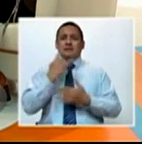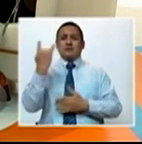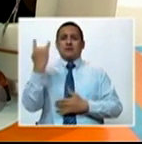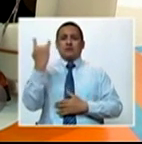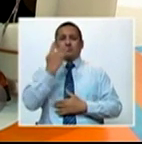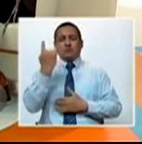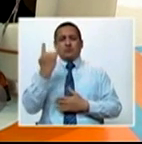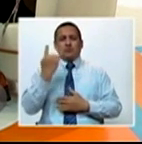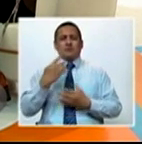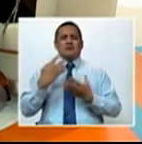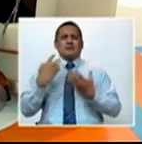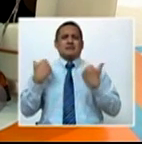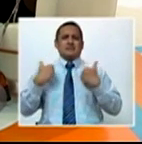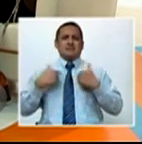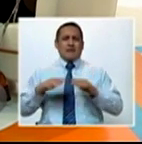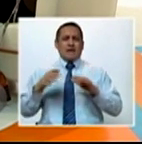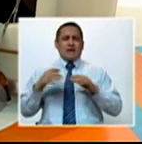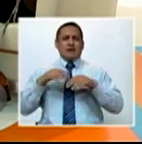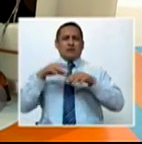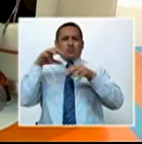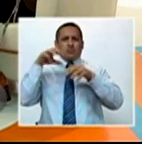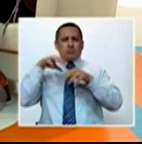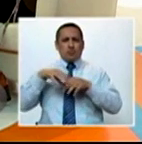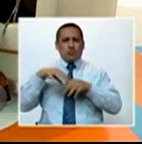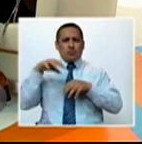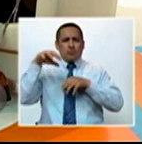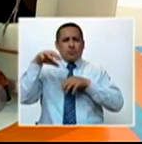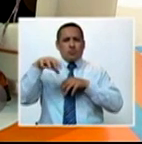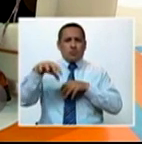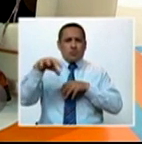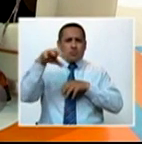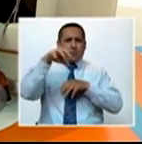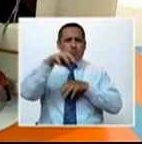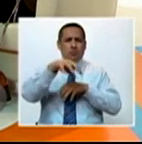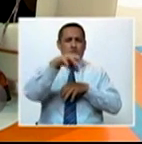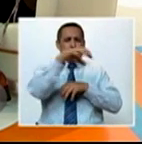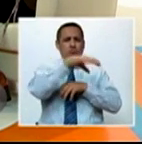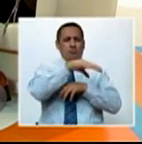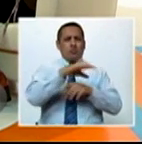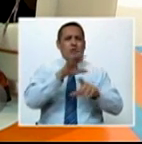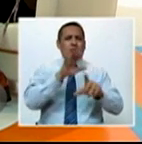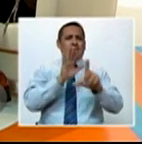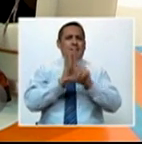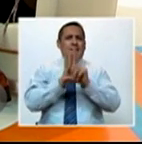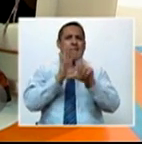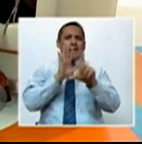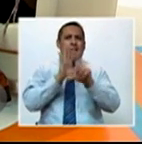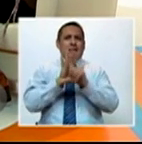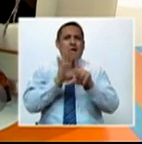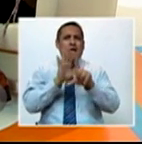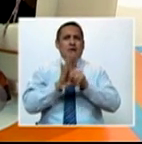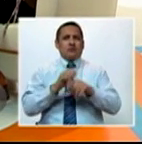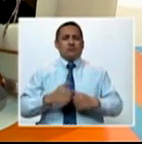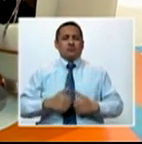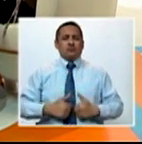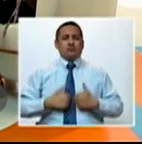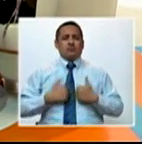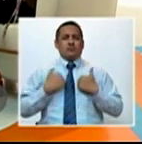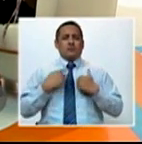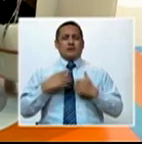hay estados que han legalizado su consumo tanto con